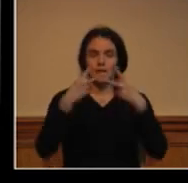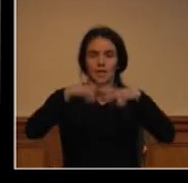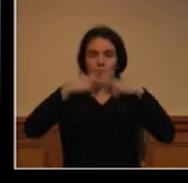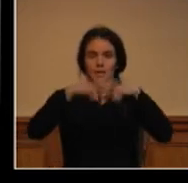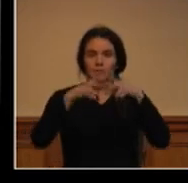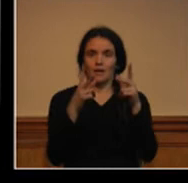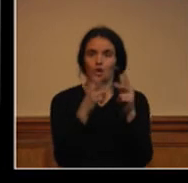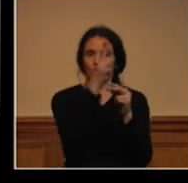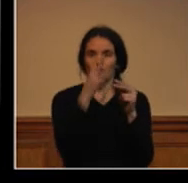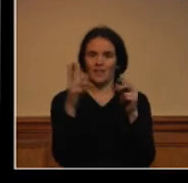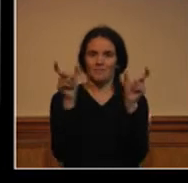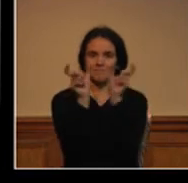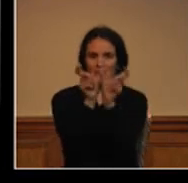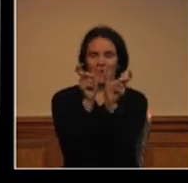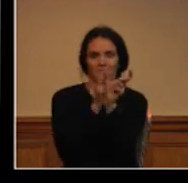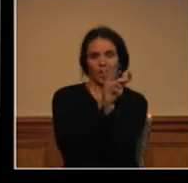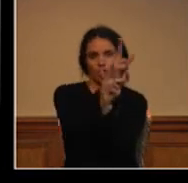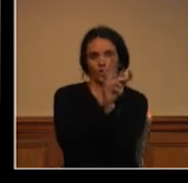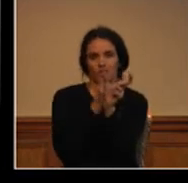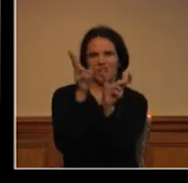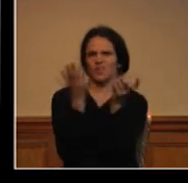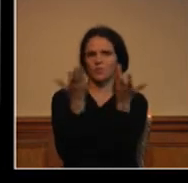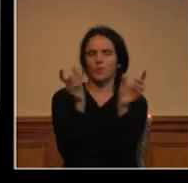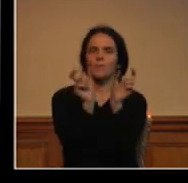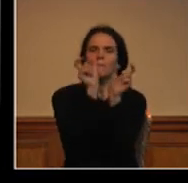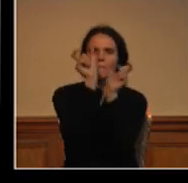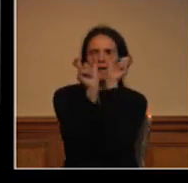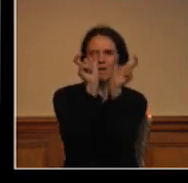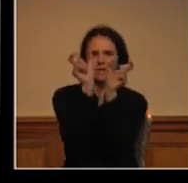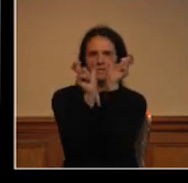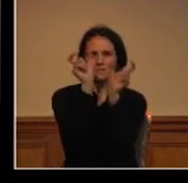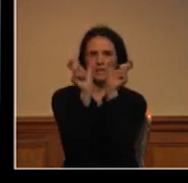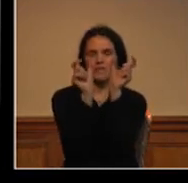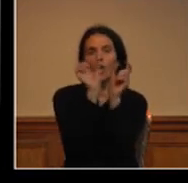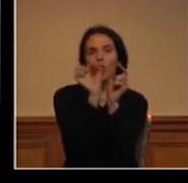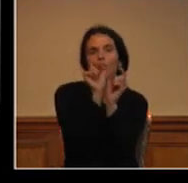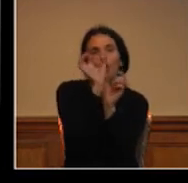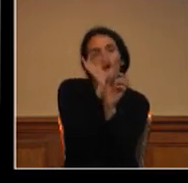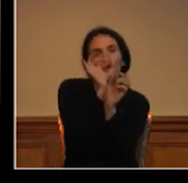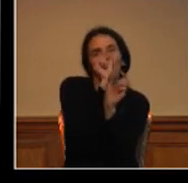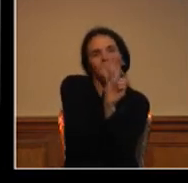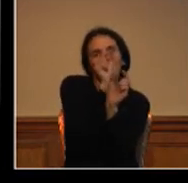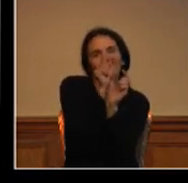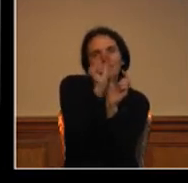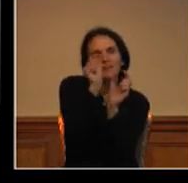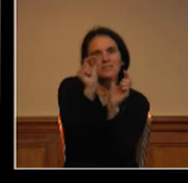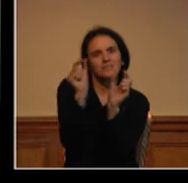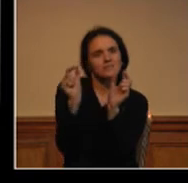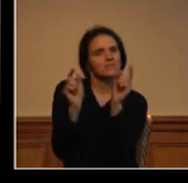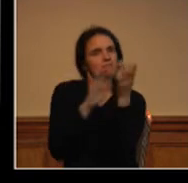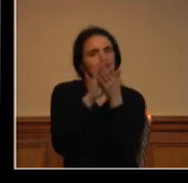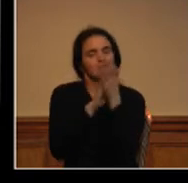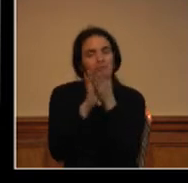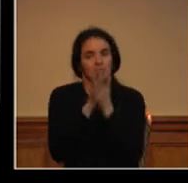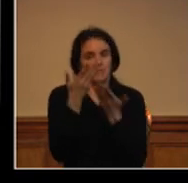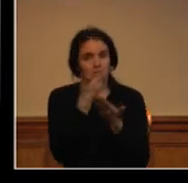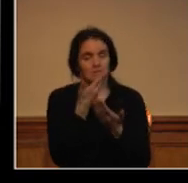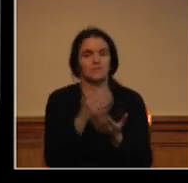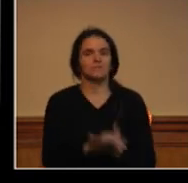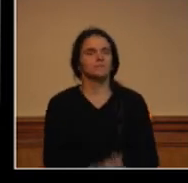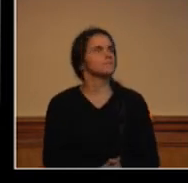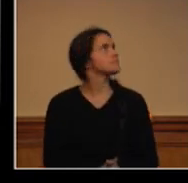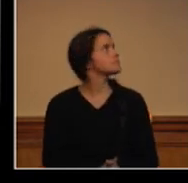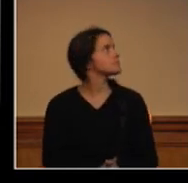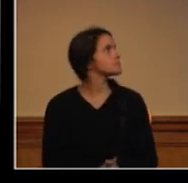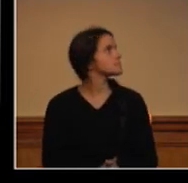Podemos segmentar en sílabas y en letras. ¿Podemos ver? Aquí automáticamente todas las palabras se cambian a ser